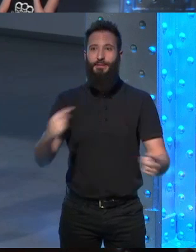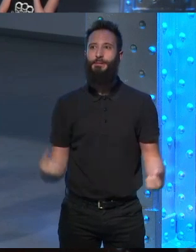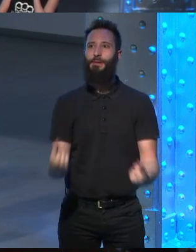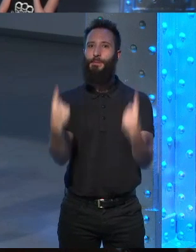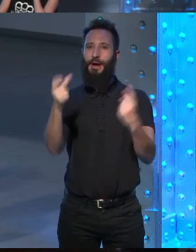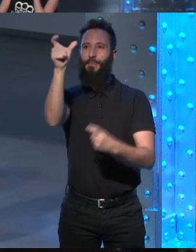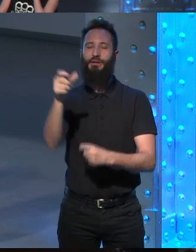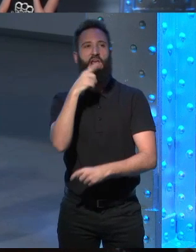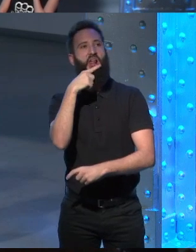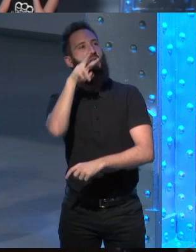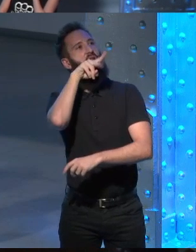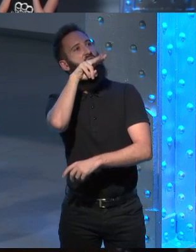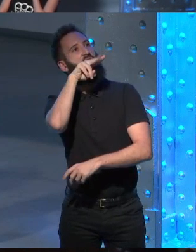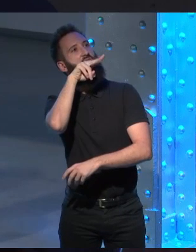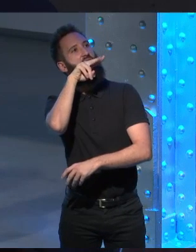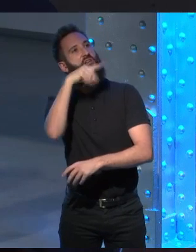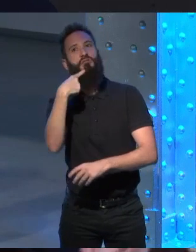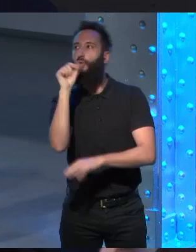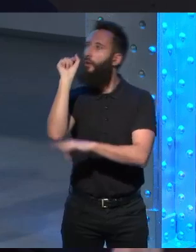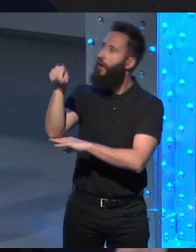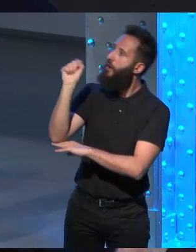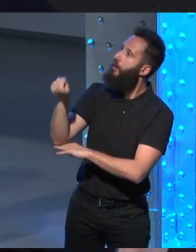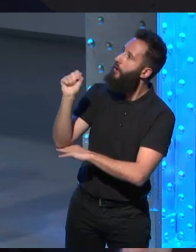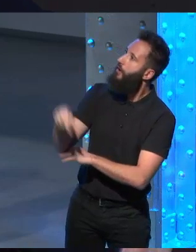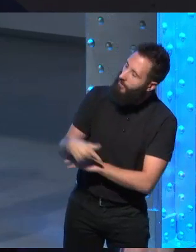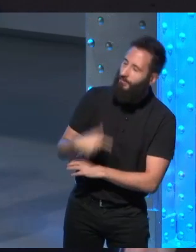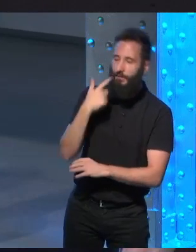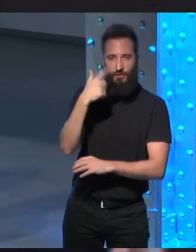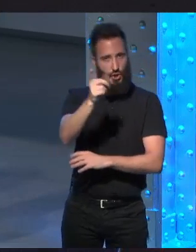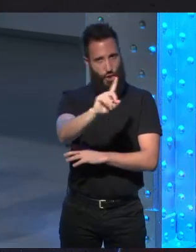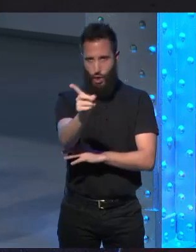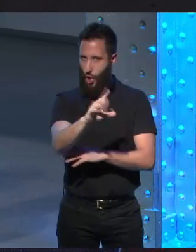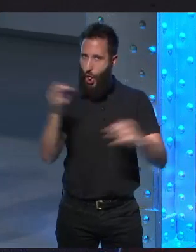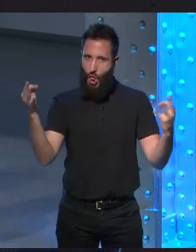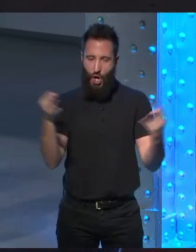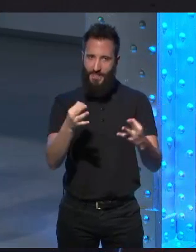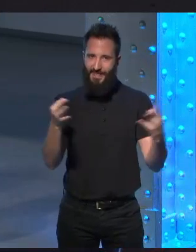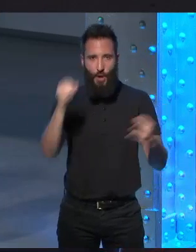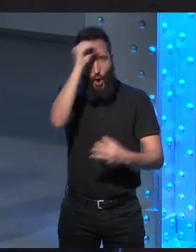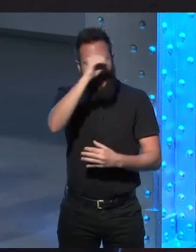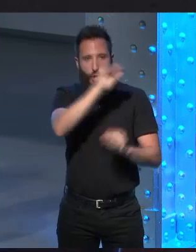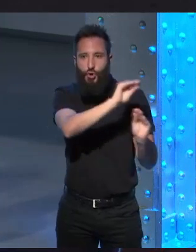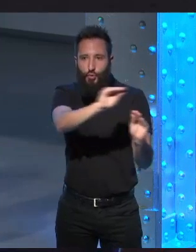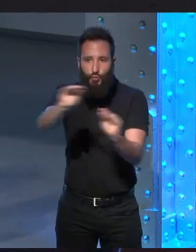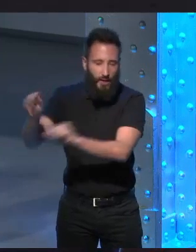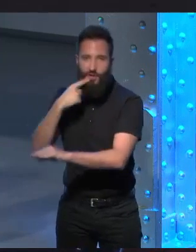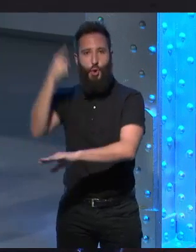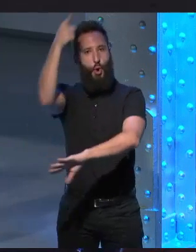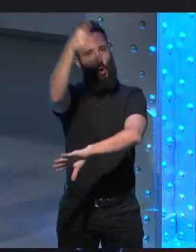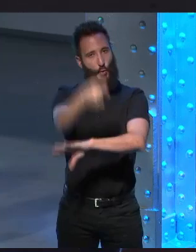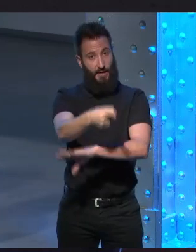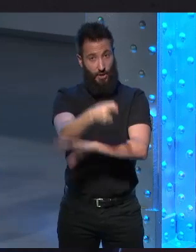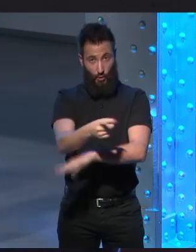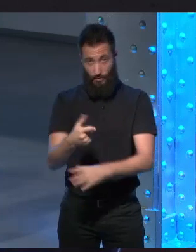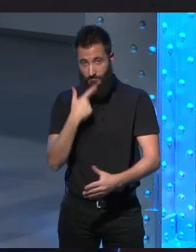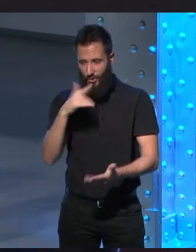te suelte una cantamañanada y todo el mundo diga, ¡oh, qué maravilla! Bueno, entonces, digo que esto es obligatorio. Bueno,